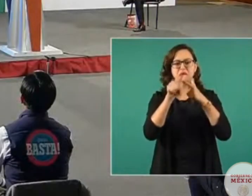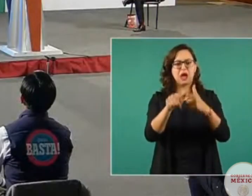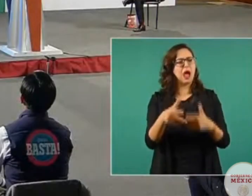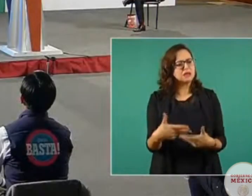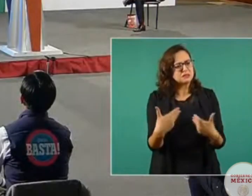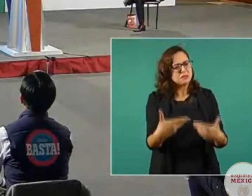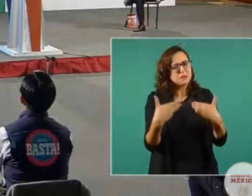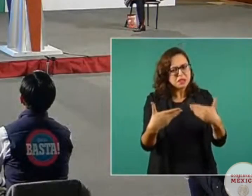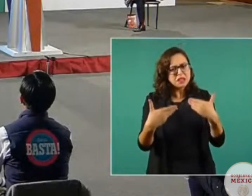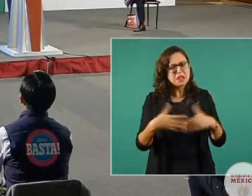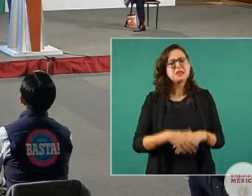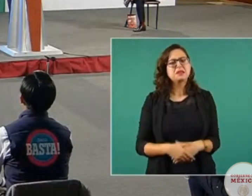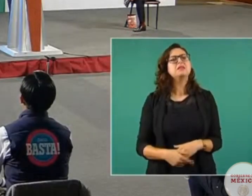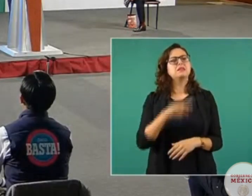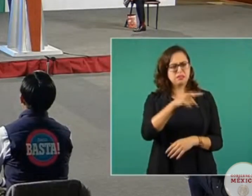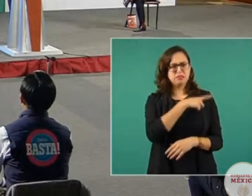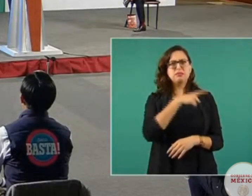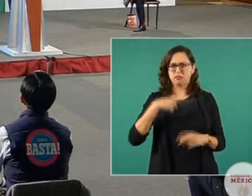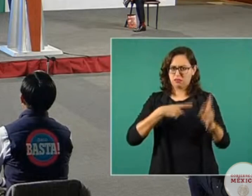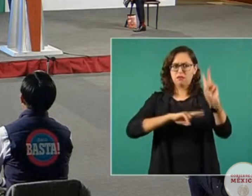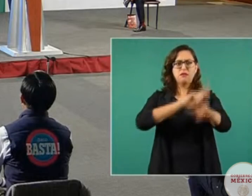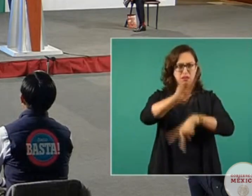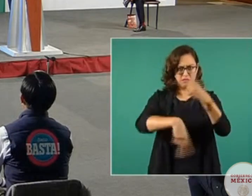hacer, ir allá a declarar